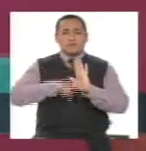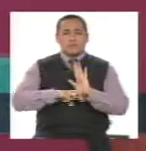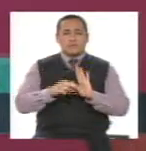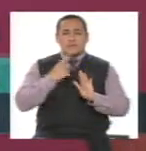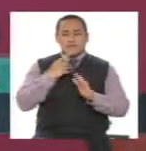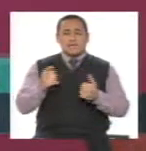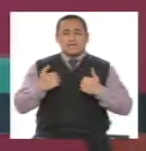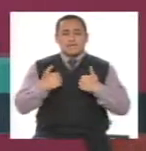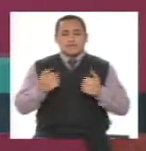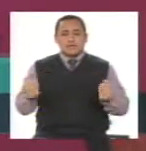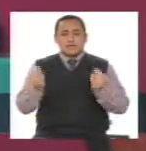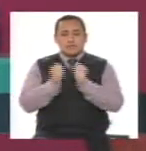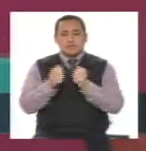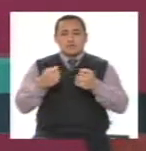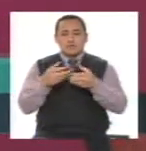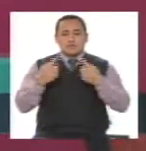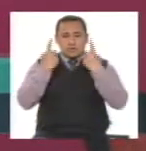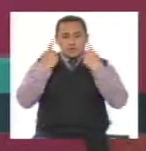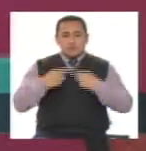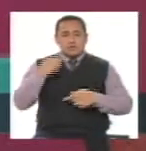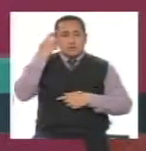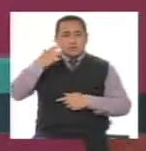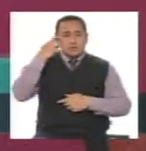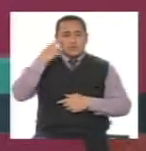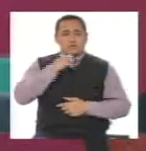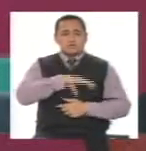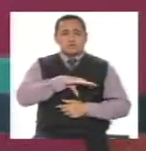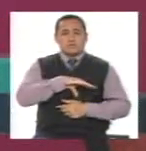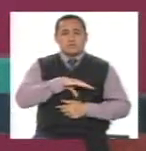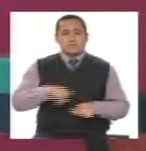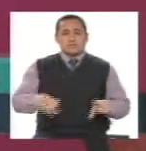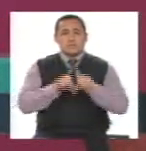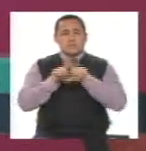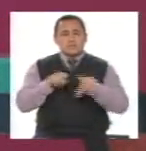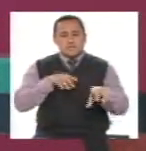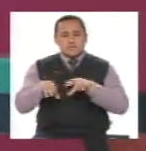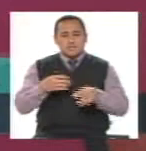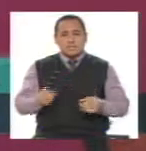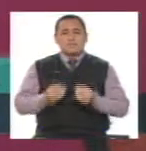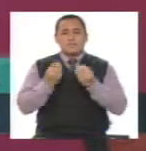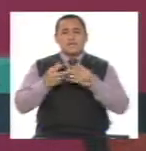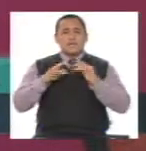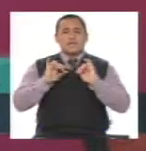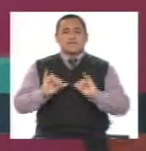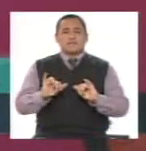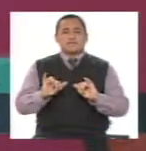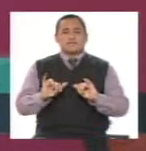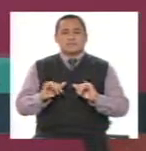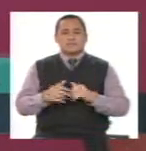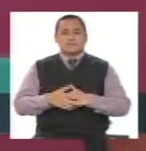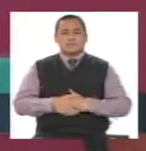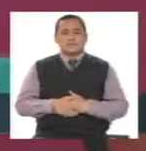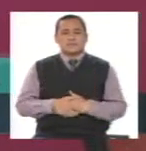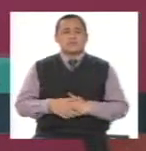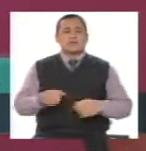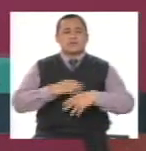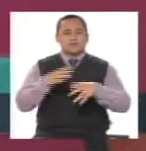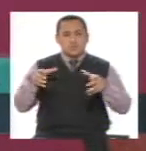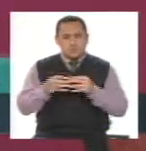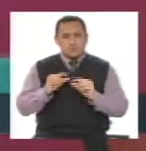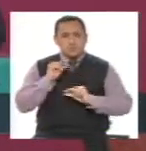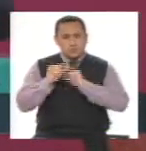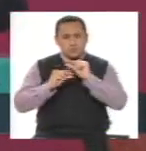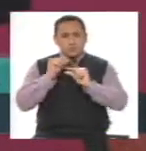que involucran dentro del marco de una política social se han hecho para quedarse. Los vamos a